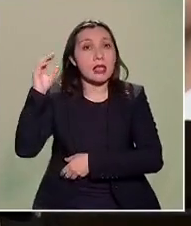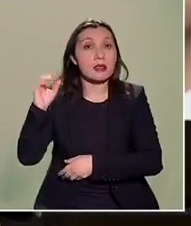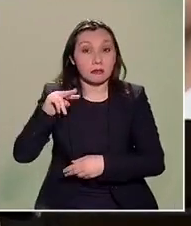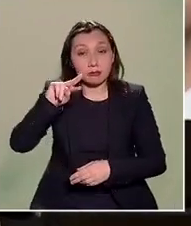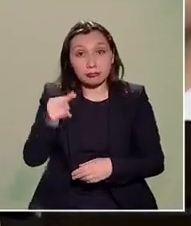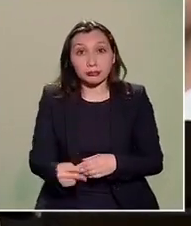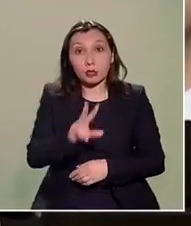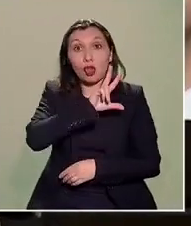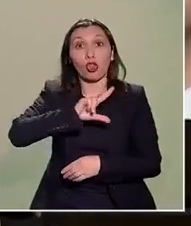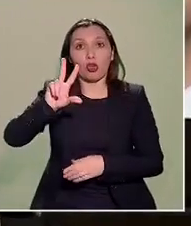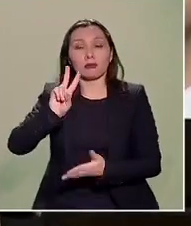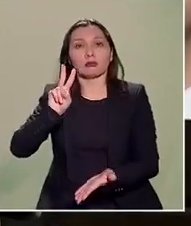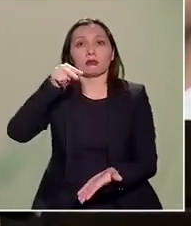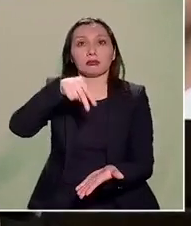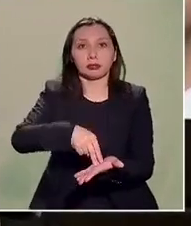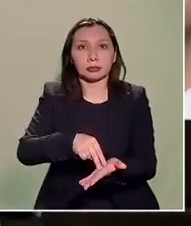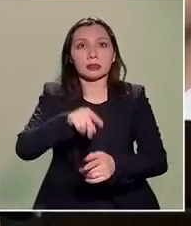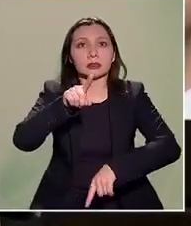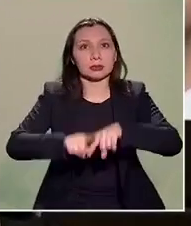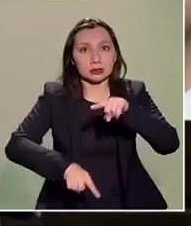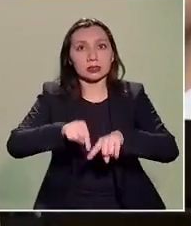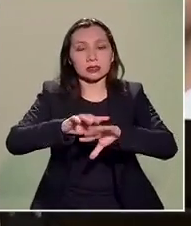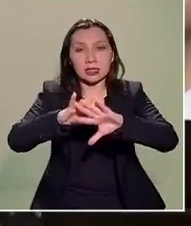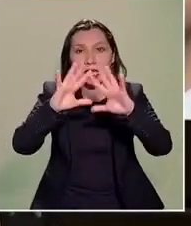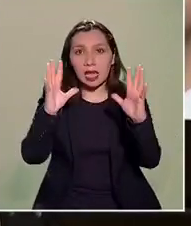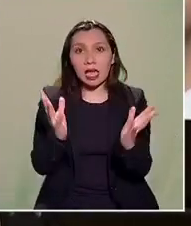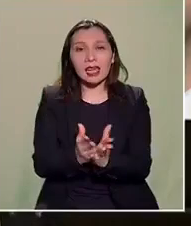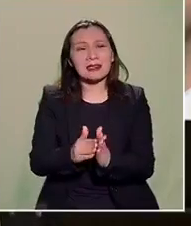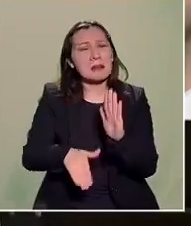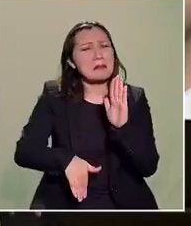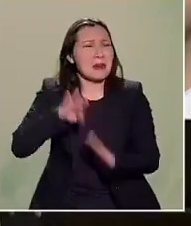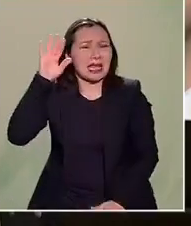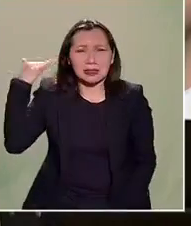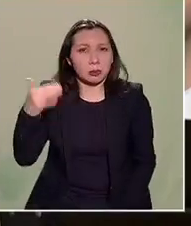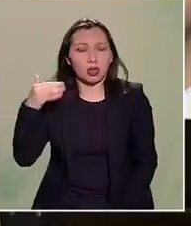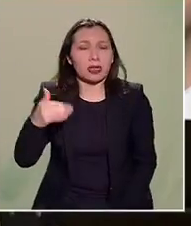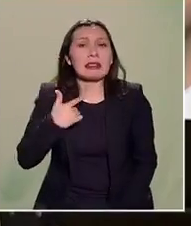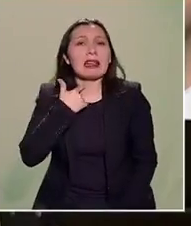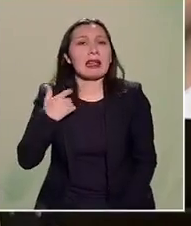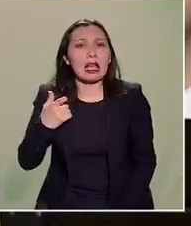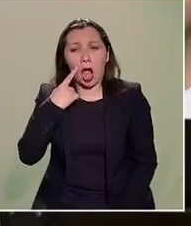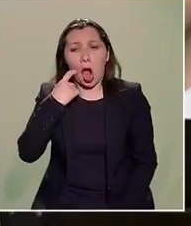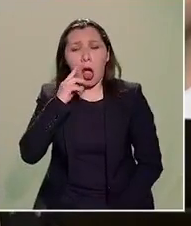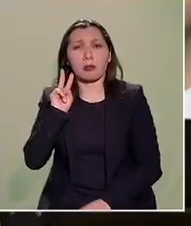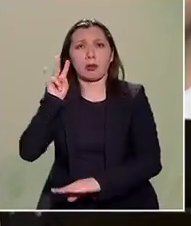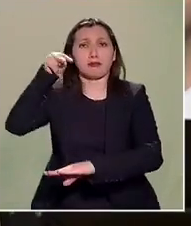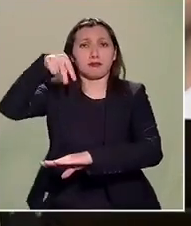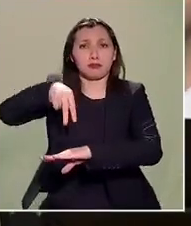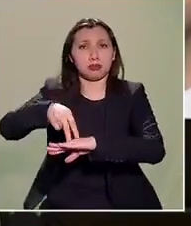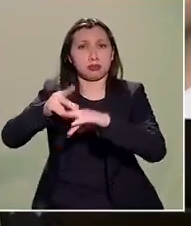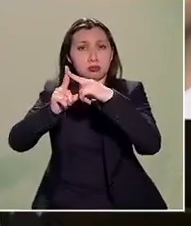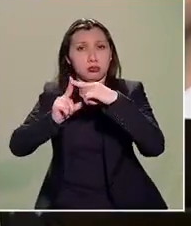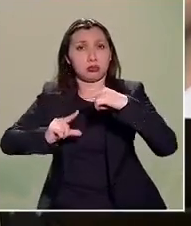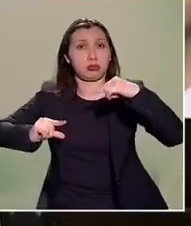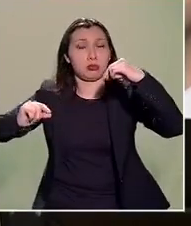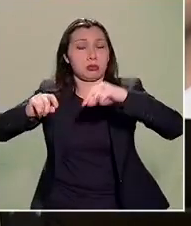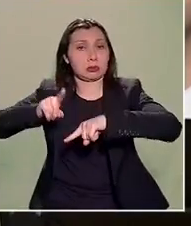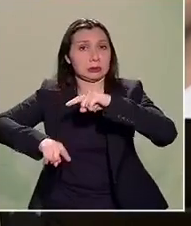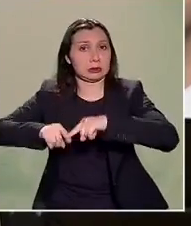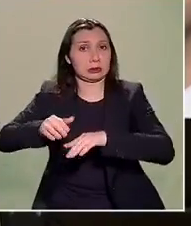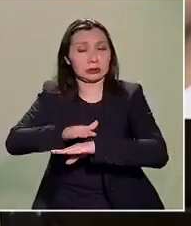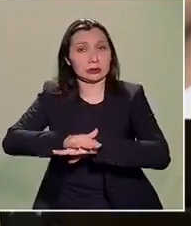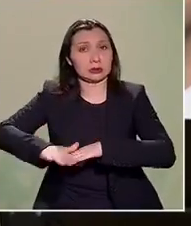propio dios pisó la tierra y eso es mucho más importante que el hombre pudiera pisar el suelo lunar